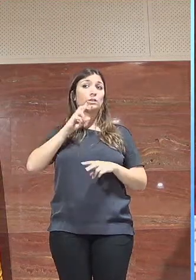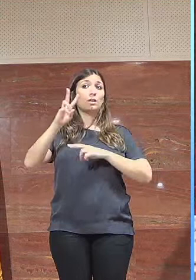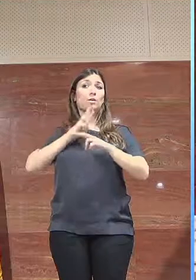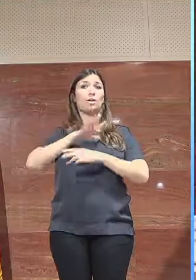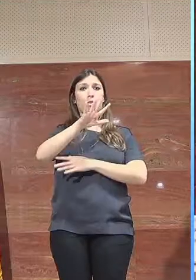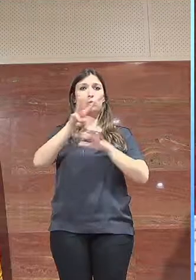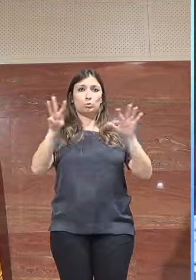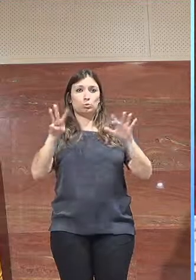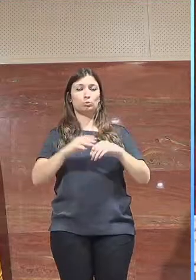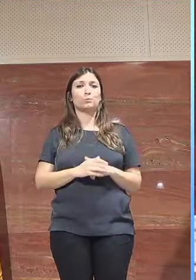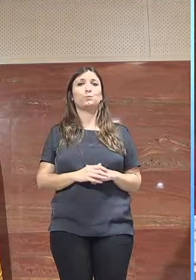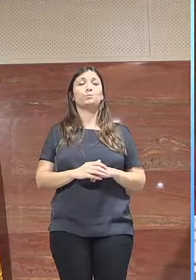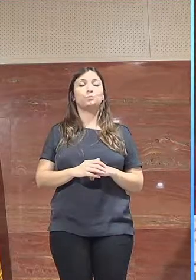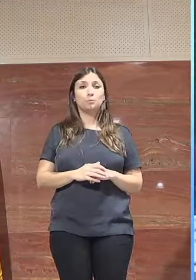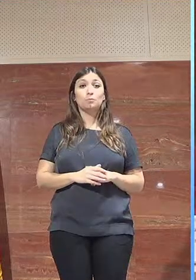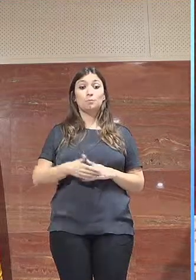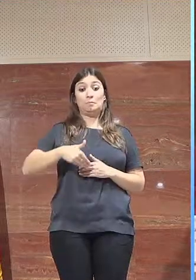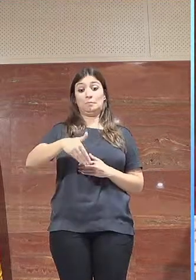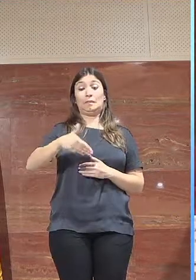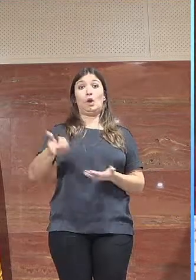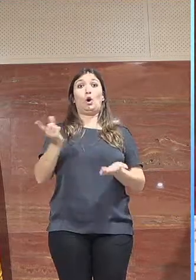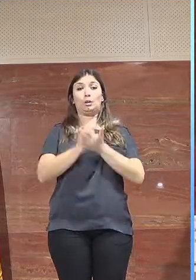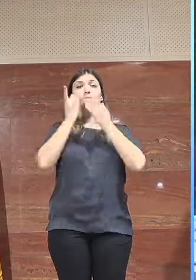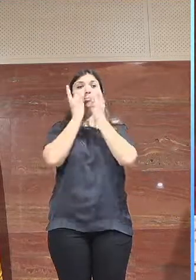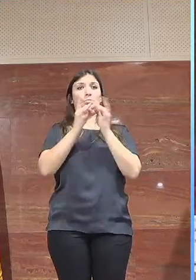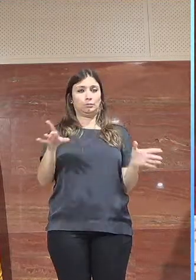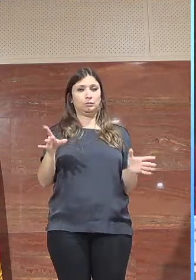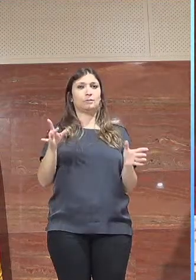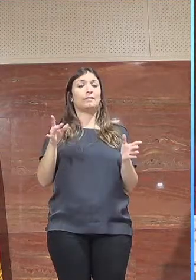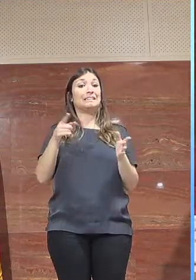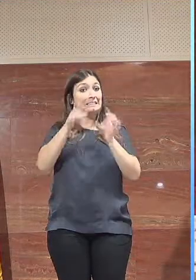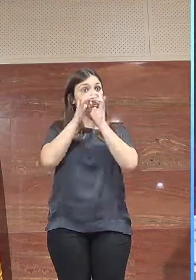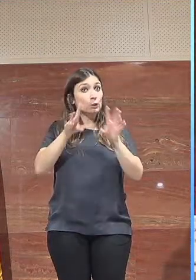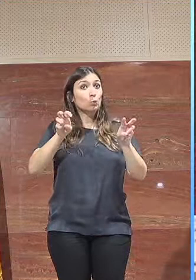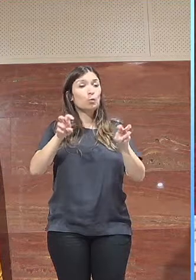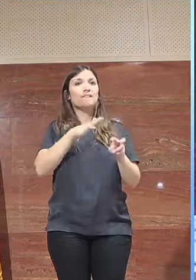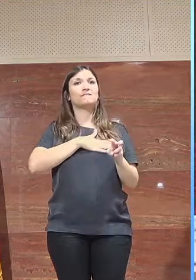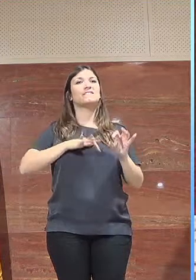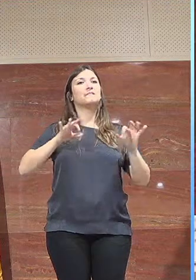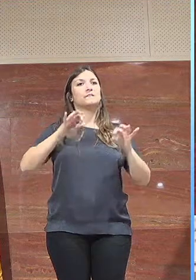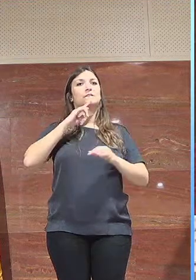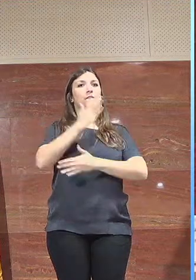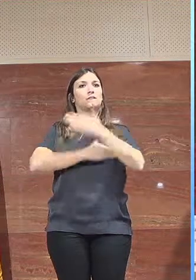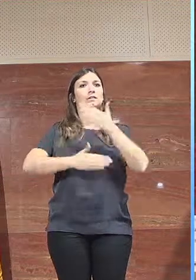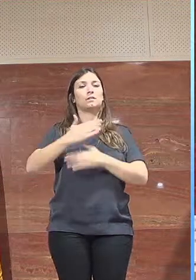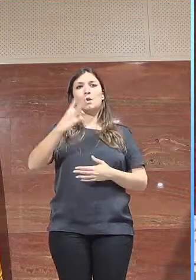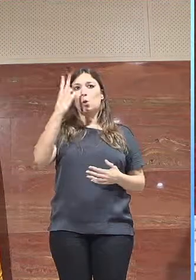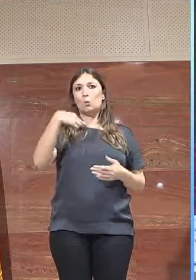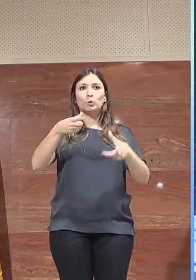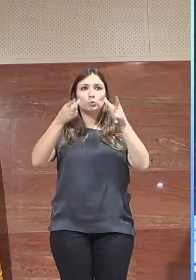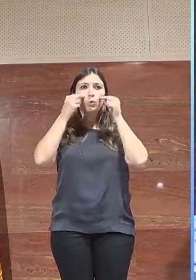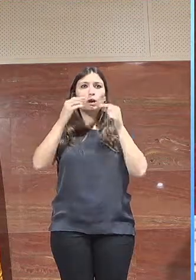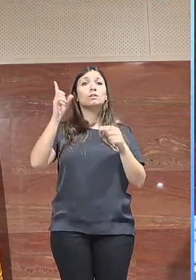¿no? Vamos a hacer una segunda remesa, que estamos ahora en ello, donde se va a hacer la encuesta a personas con discapacidad visual, personas